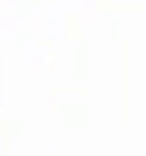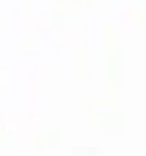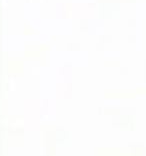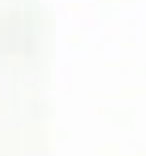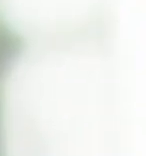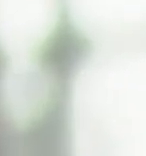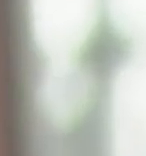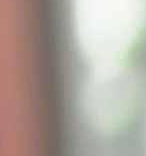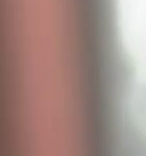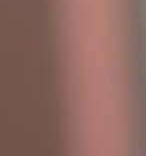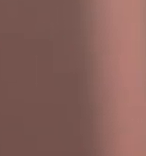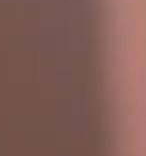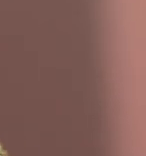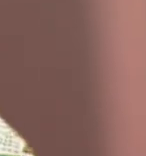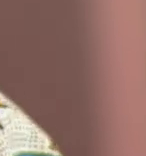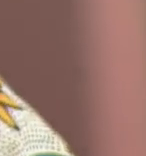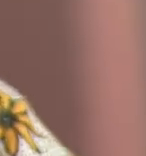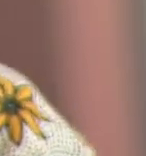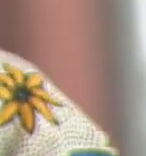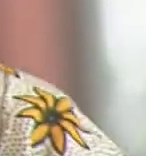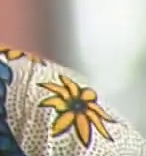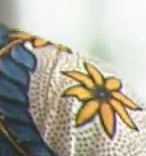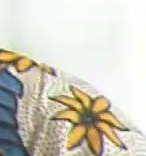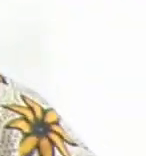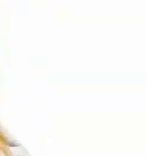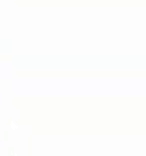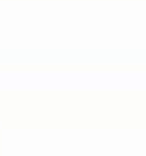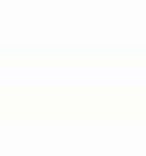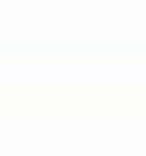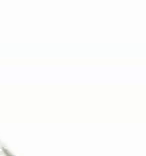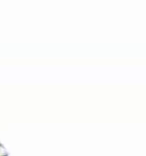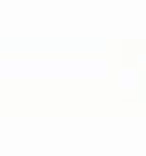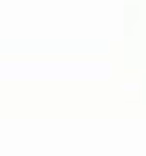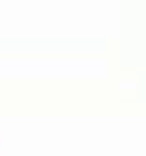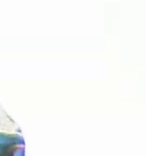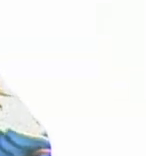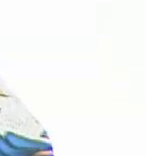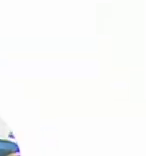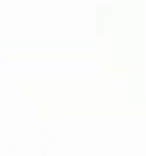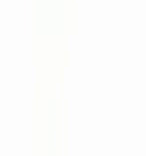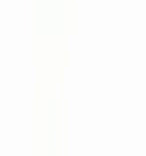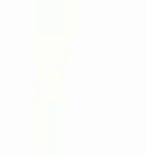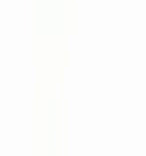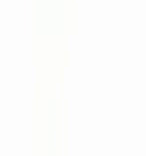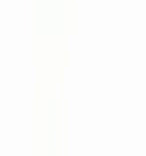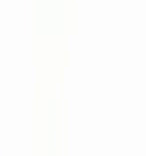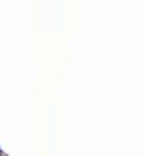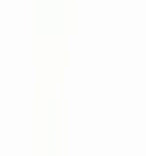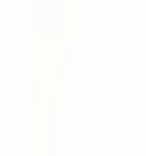y mis sombras son un par de maracas que besa el sol.